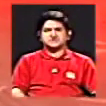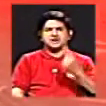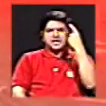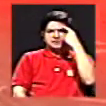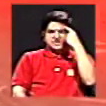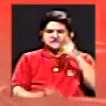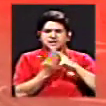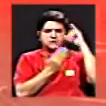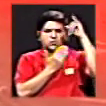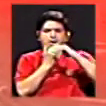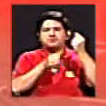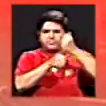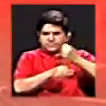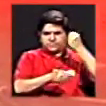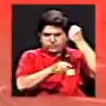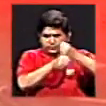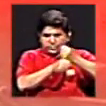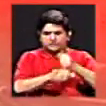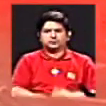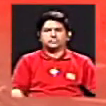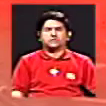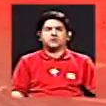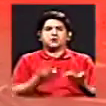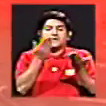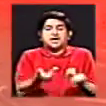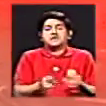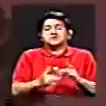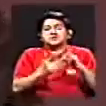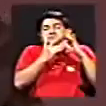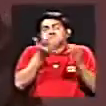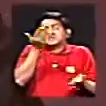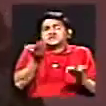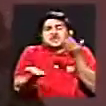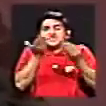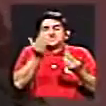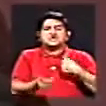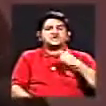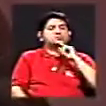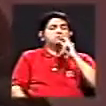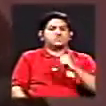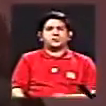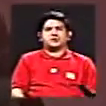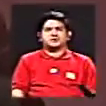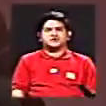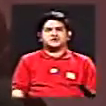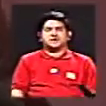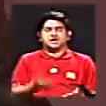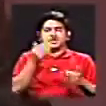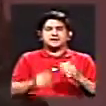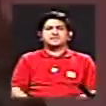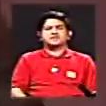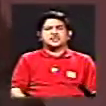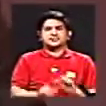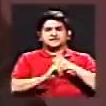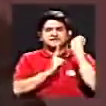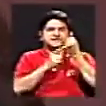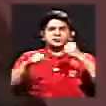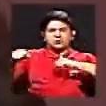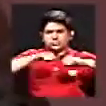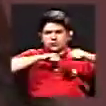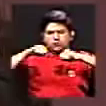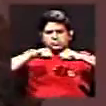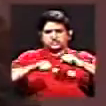operación de un proyecto, pues con algunas excepciones que uno podría decir como algunas fuerzas de la naturaleza, como puede ser un sismo